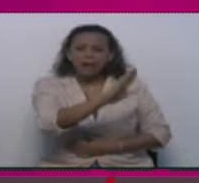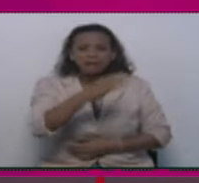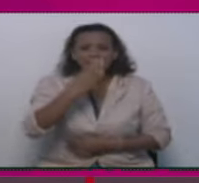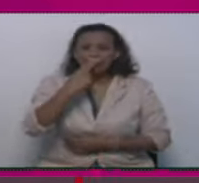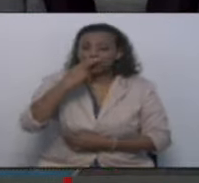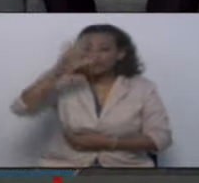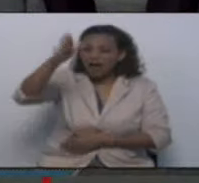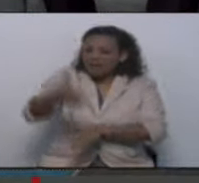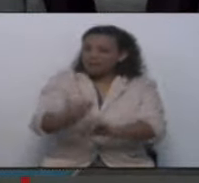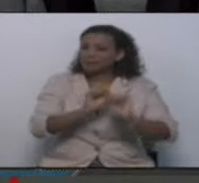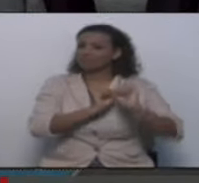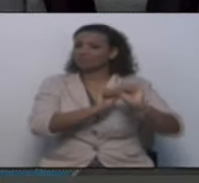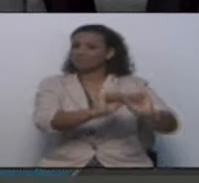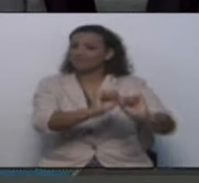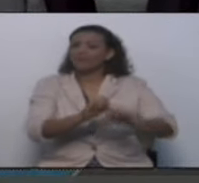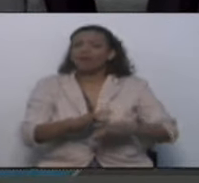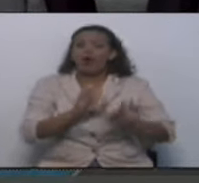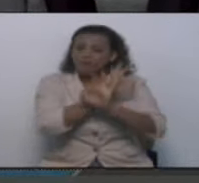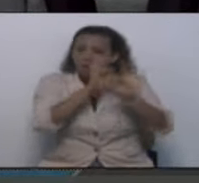que,